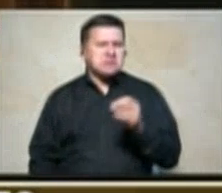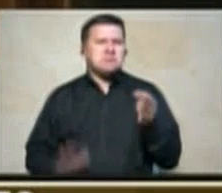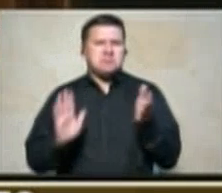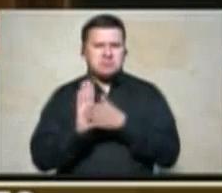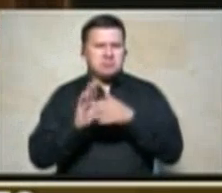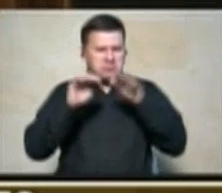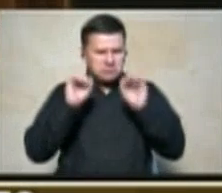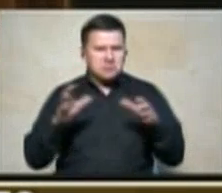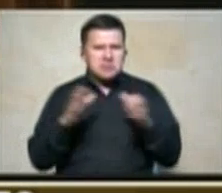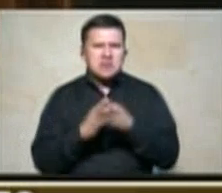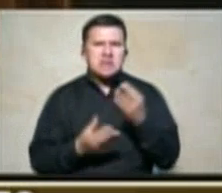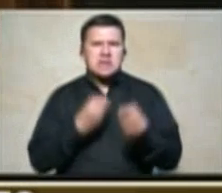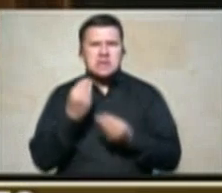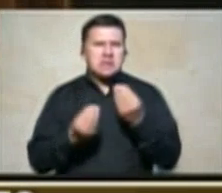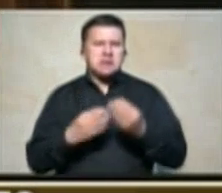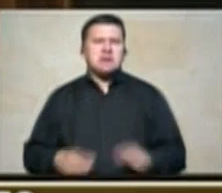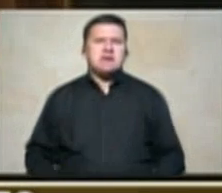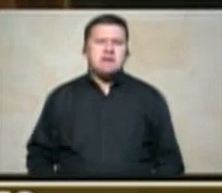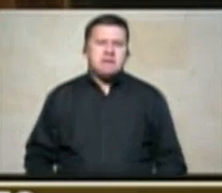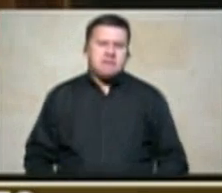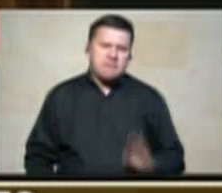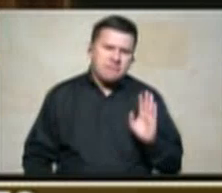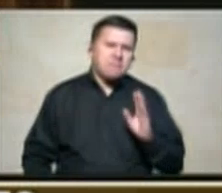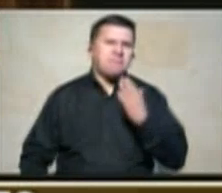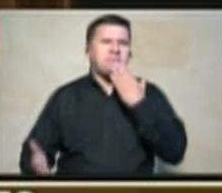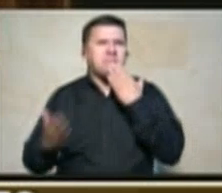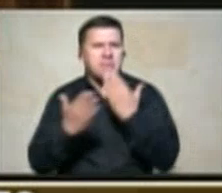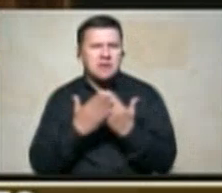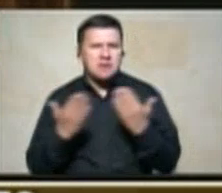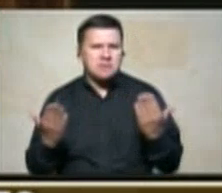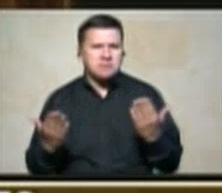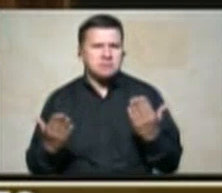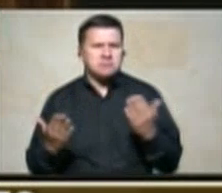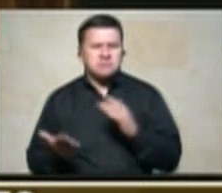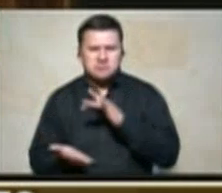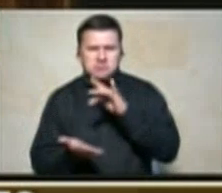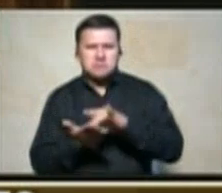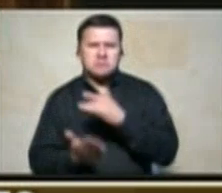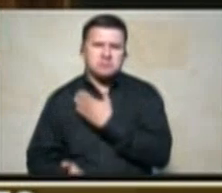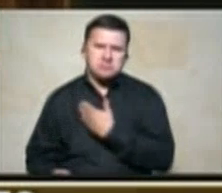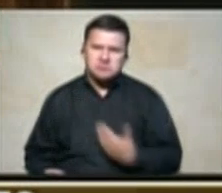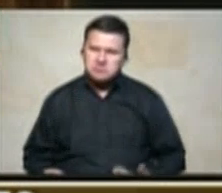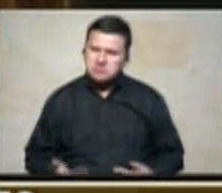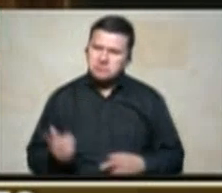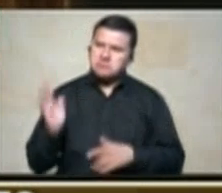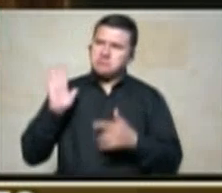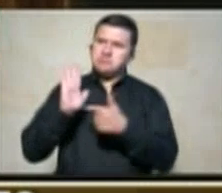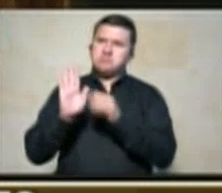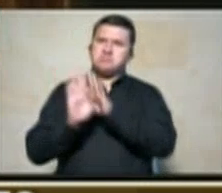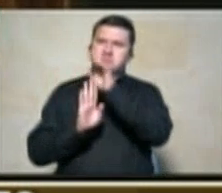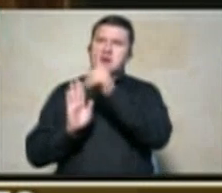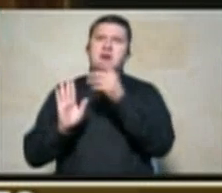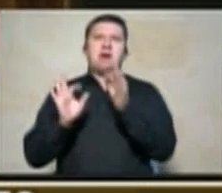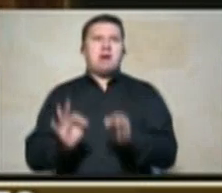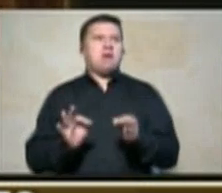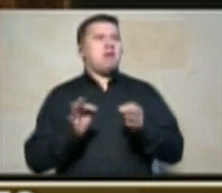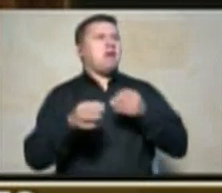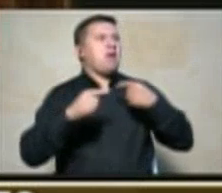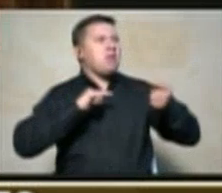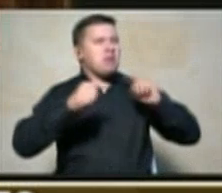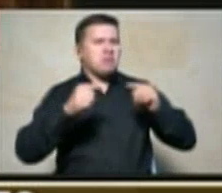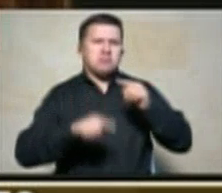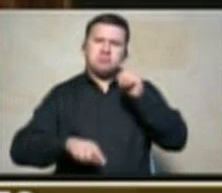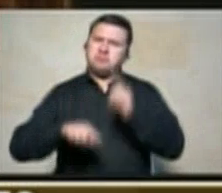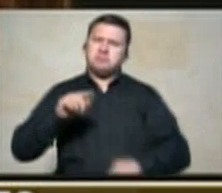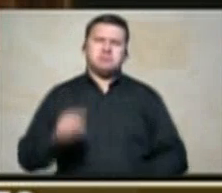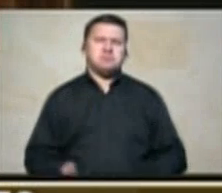a la presidencia hoy pudo hacerse realidad. No podemos permitir, como lo ha dicho el